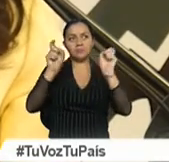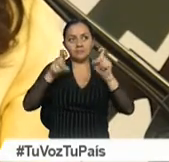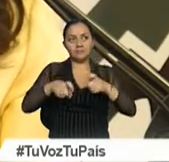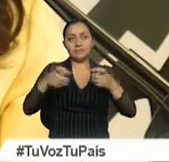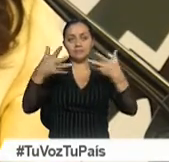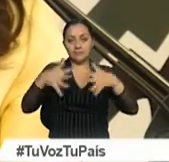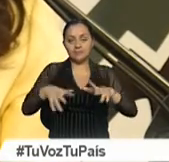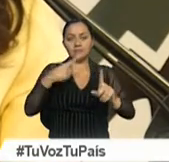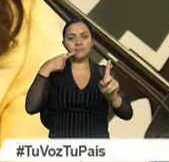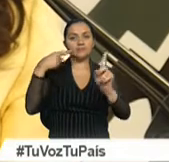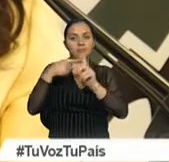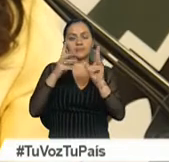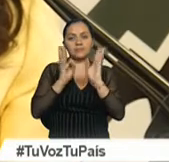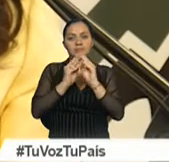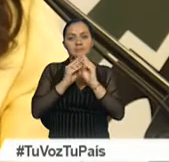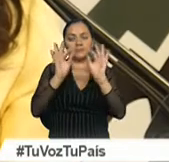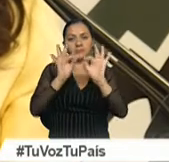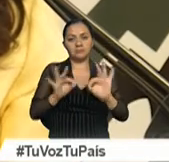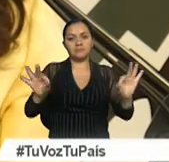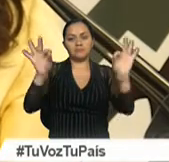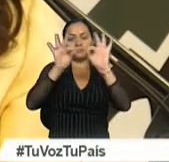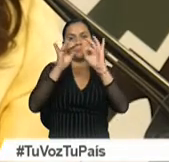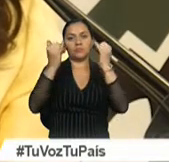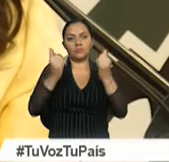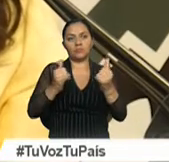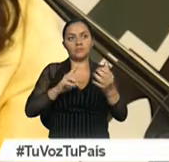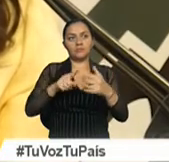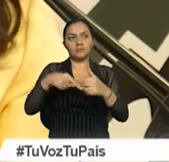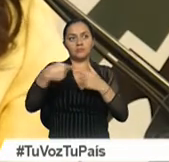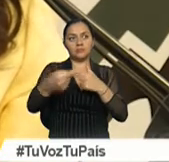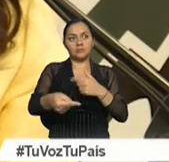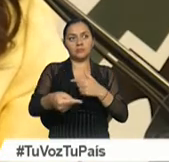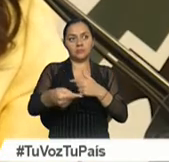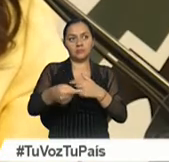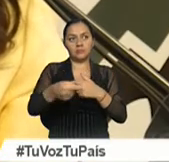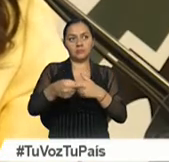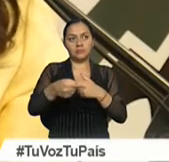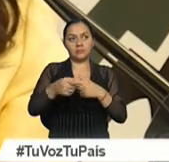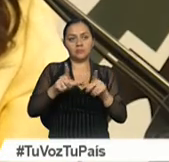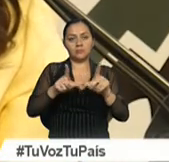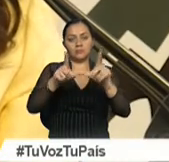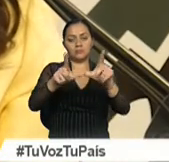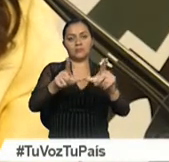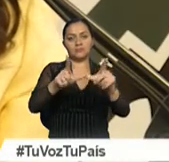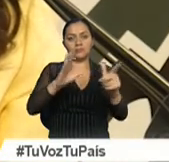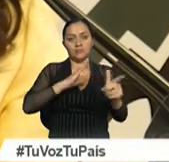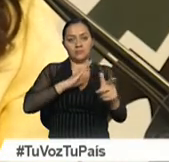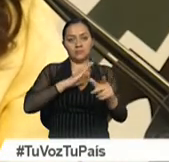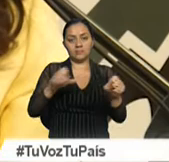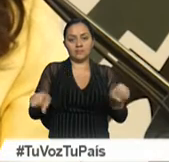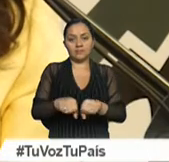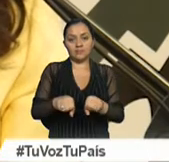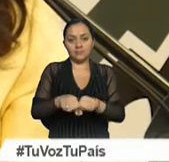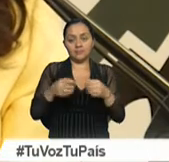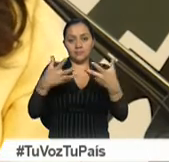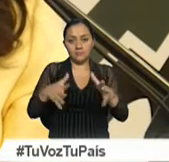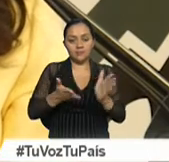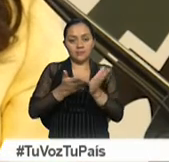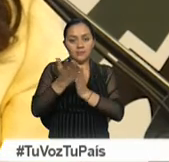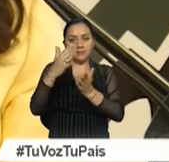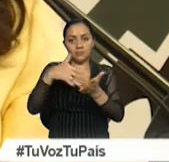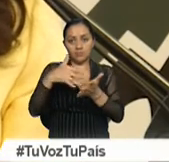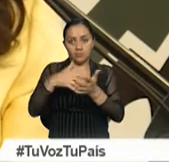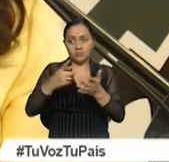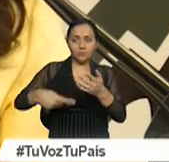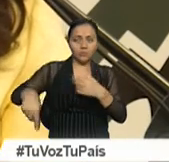parte del evento más importante del sector, como es el Diplomado en Tecnología de Fabricación de Calzado, el mayor evento